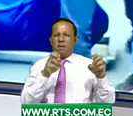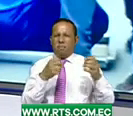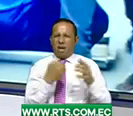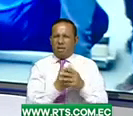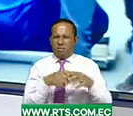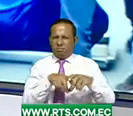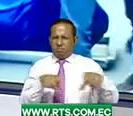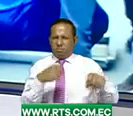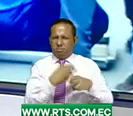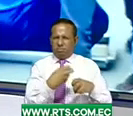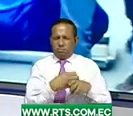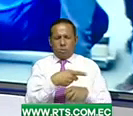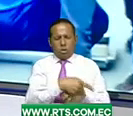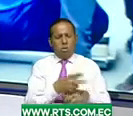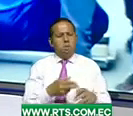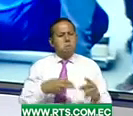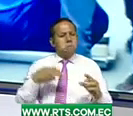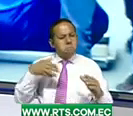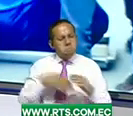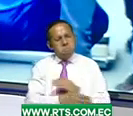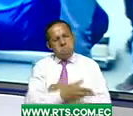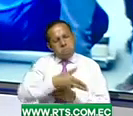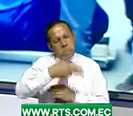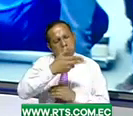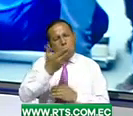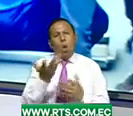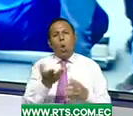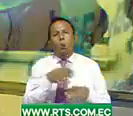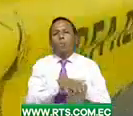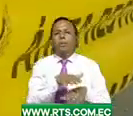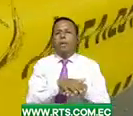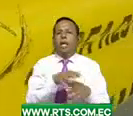se registró en Machala, provincia de El Oro.